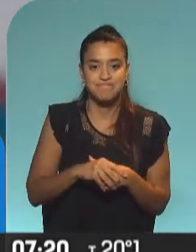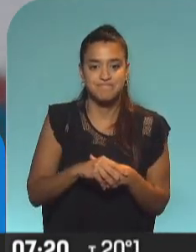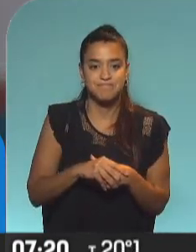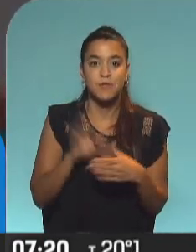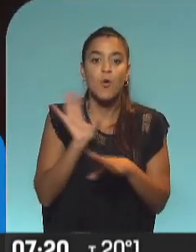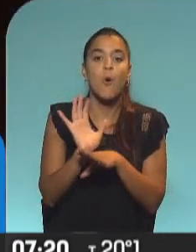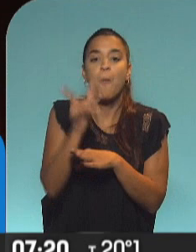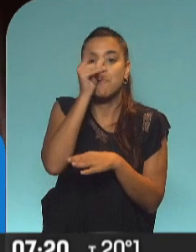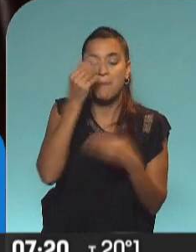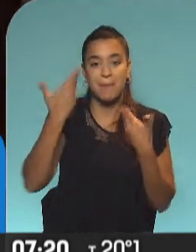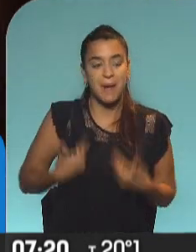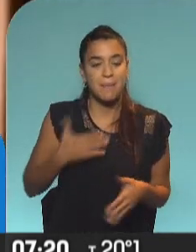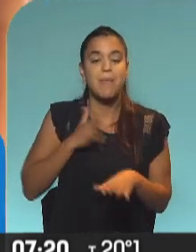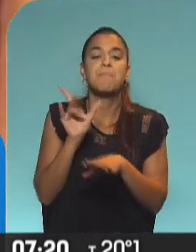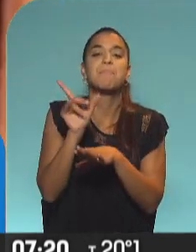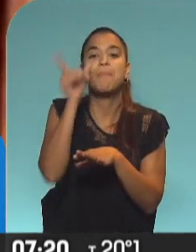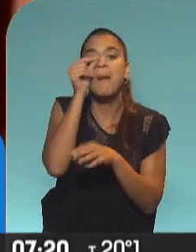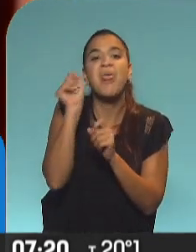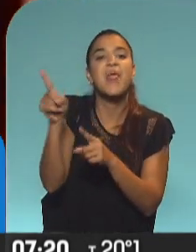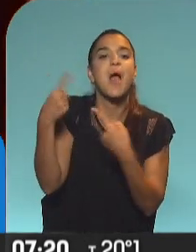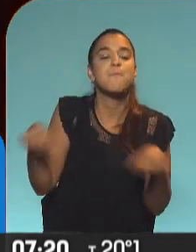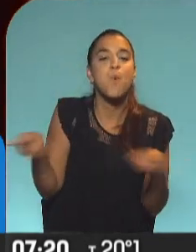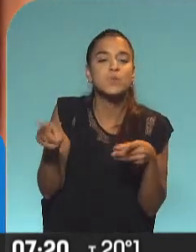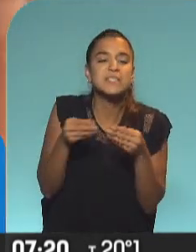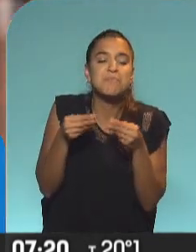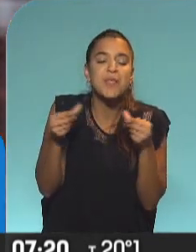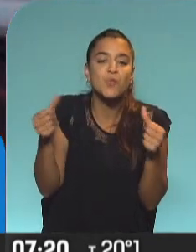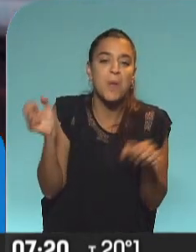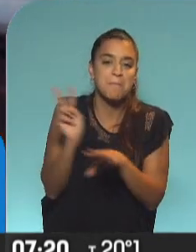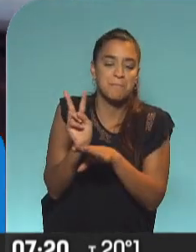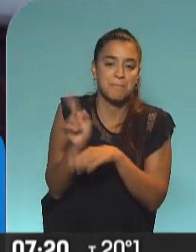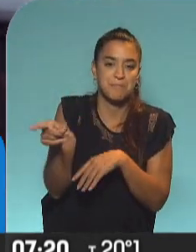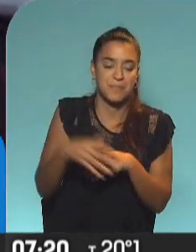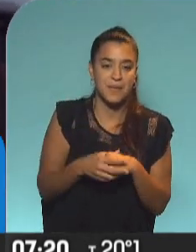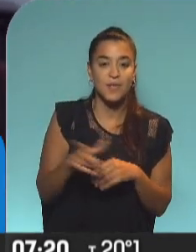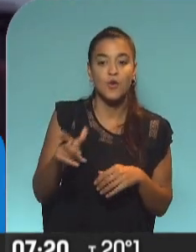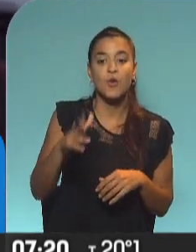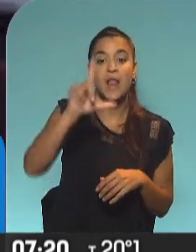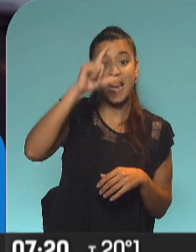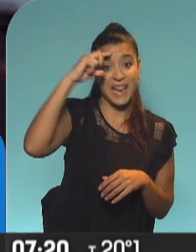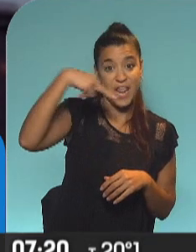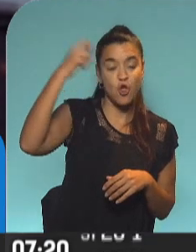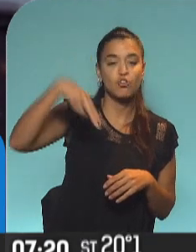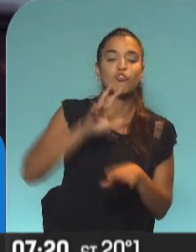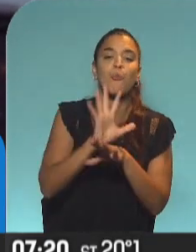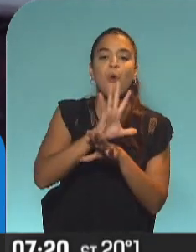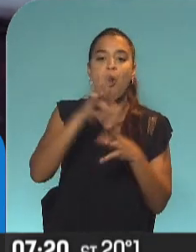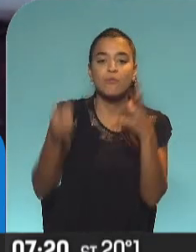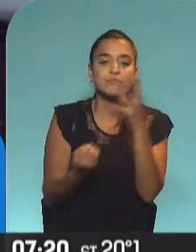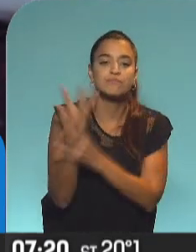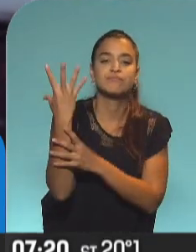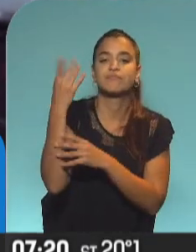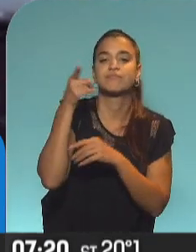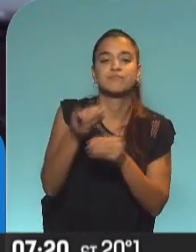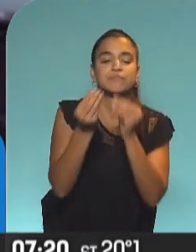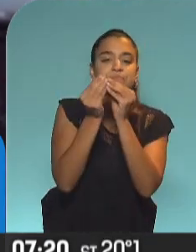como un padre como padre musical como un padre espiritual yo no era como el fundador y el alma